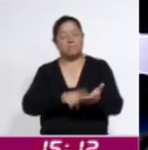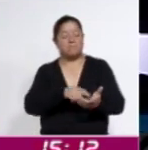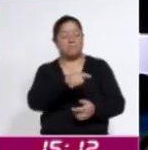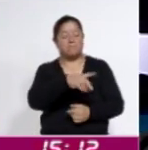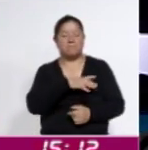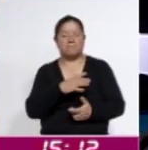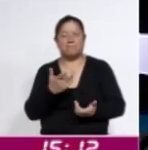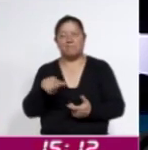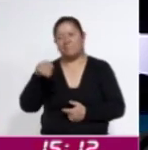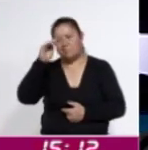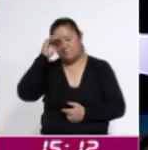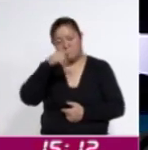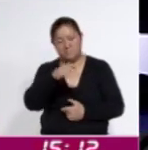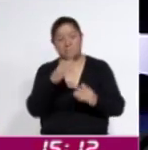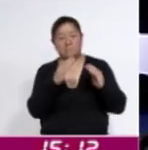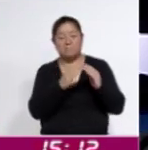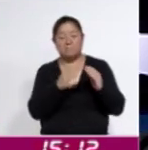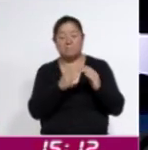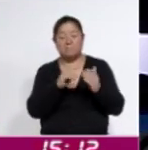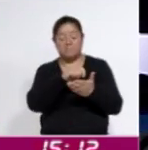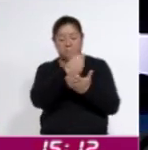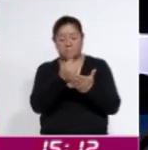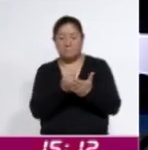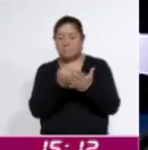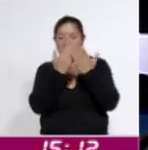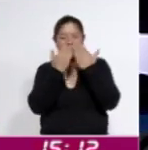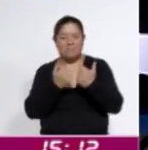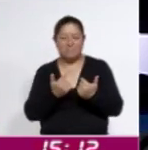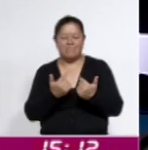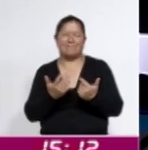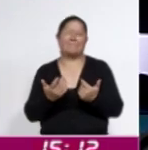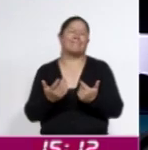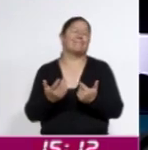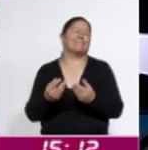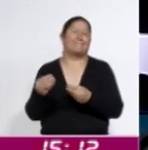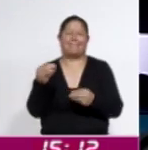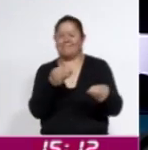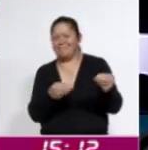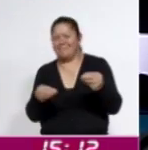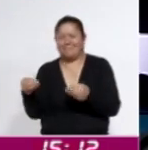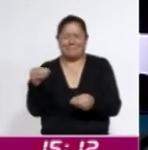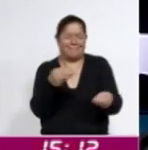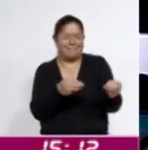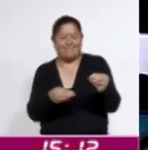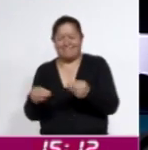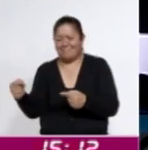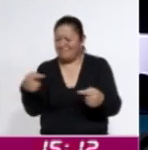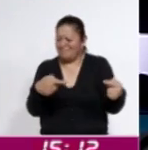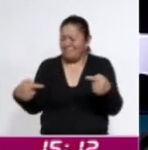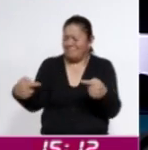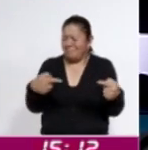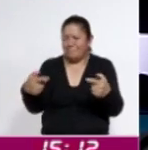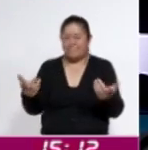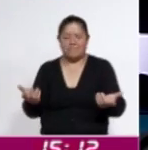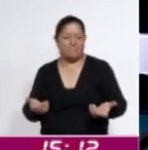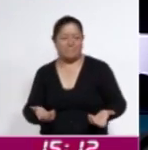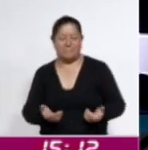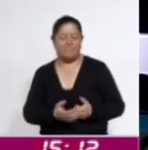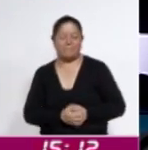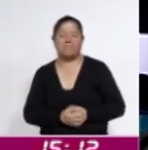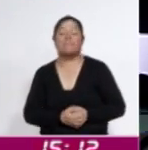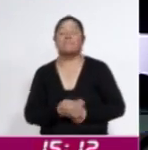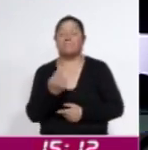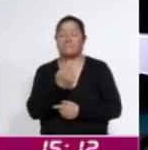la casa sin el testamento y empiezan los conflictos internos, y ahí pues hay que